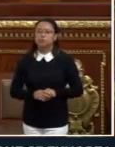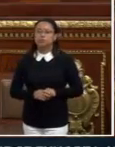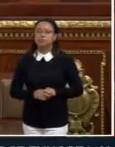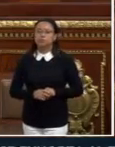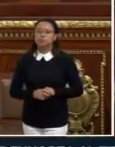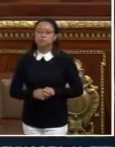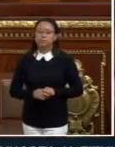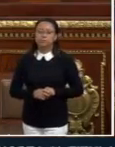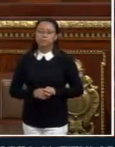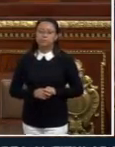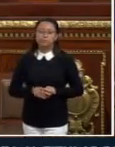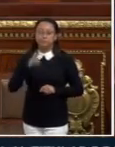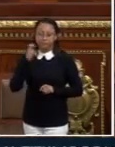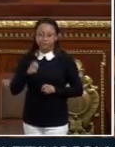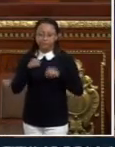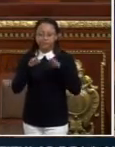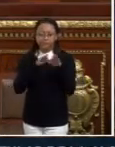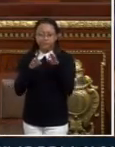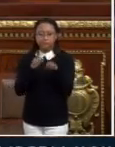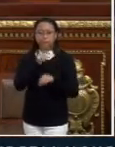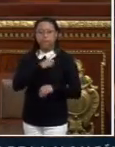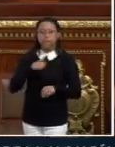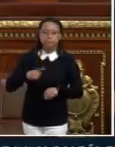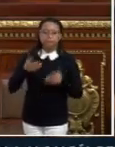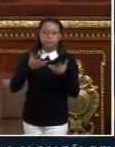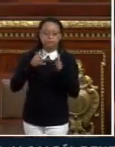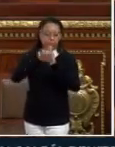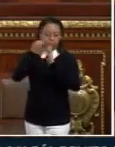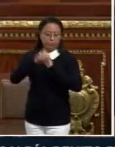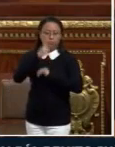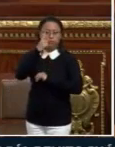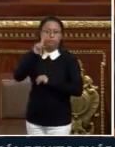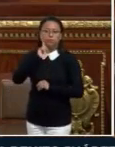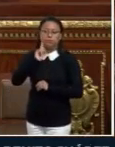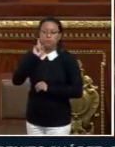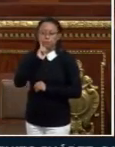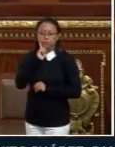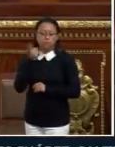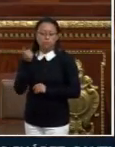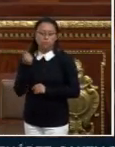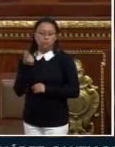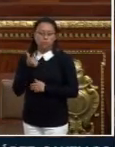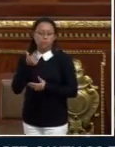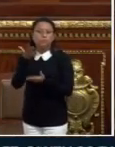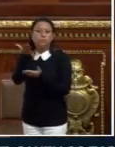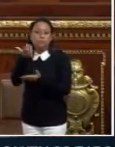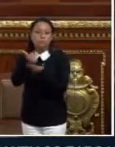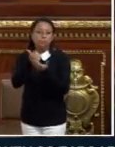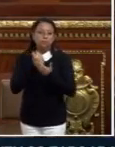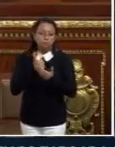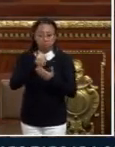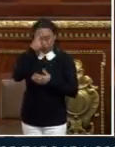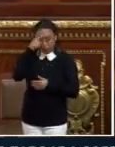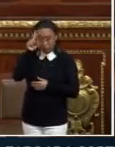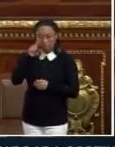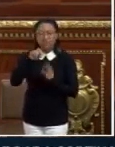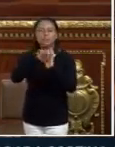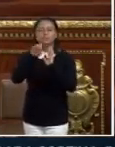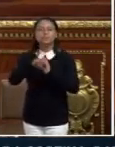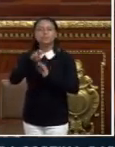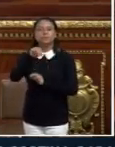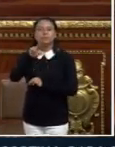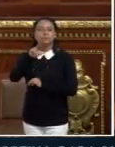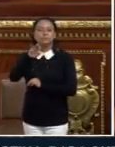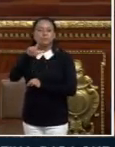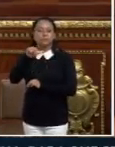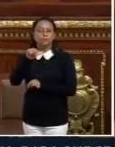trabajo que hay que hacer. Cuando una mujer pide ayuda, no es sencillo. Hablemos, por ejemplo, de Marcela Figueroa, quien está